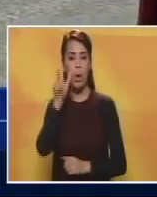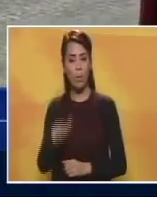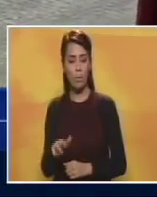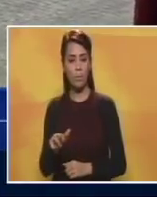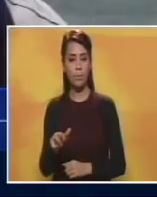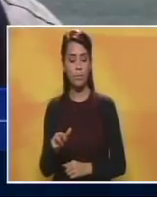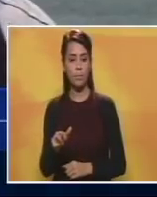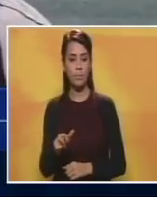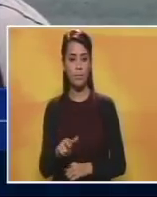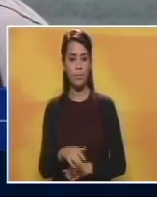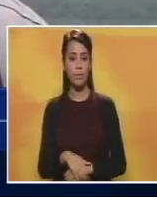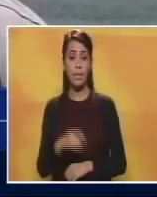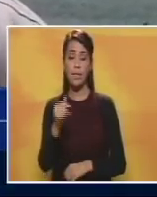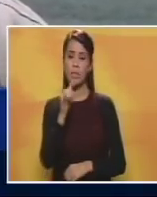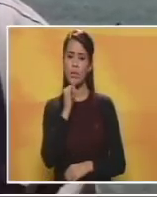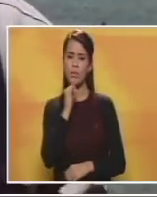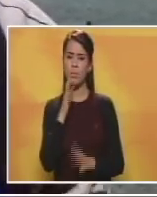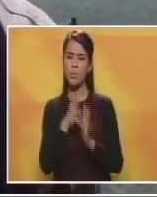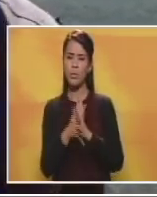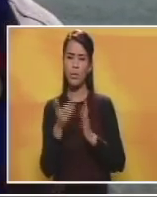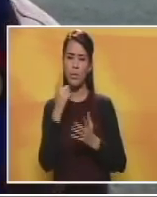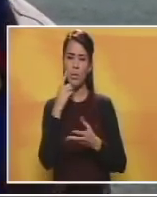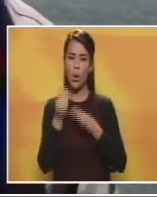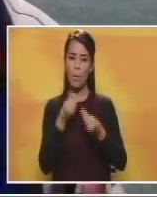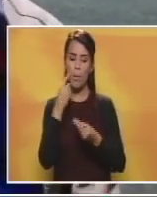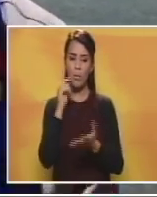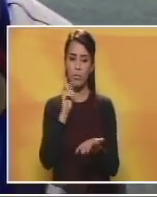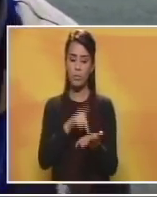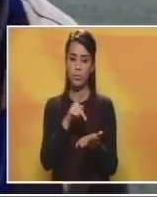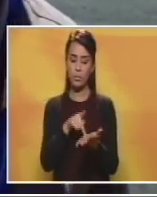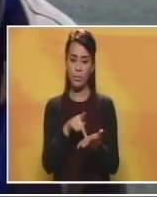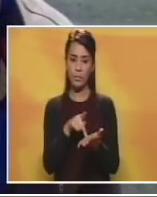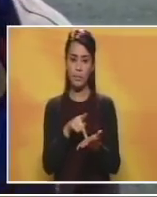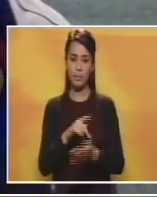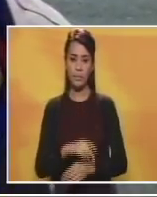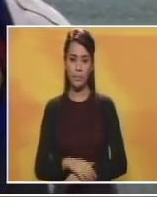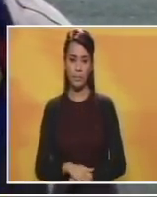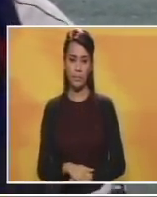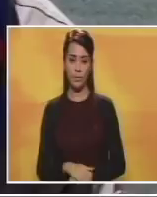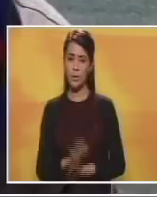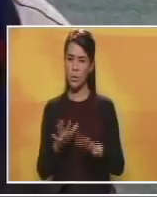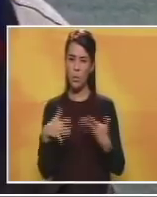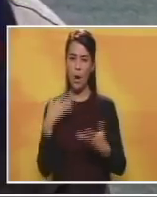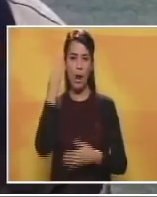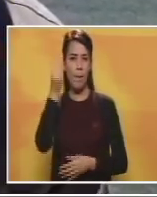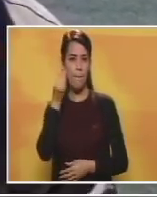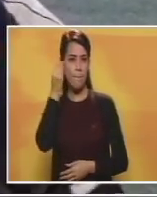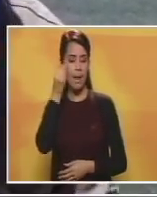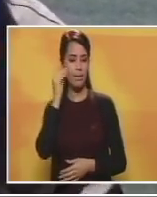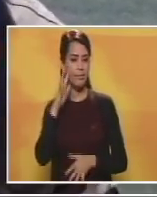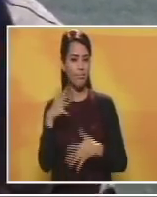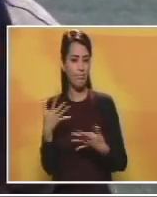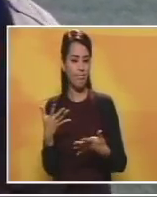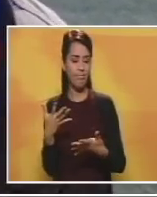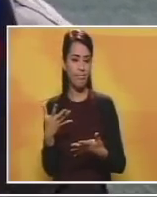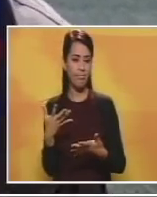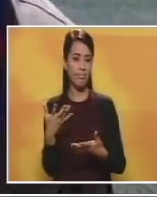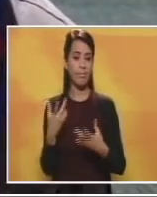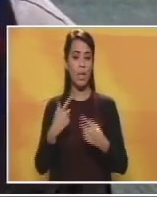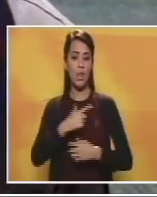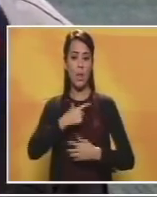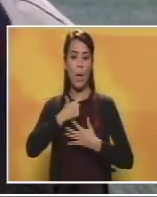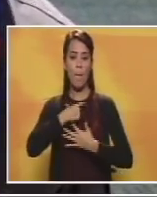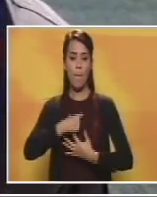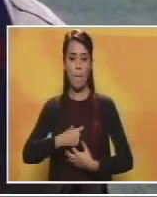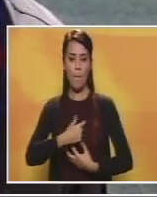nos dio sus impresiones acerca de cómo llega la delegación y cuáles son las expectativas en cuanto a medallas